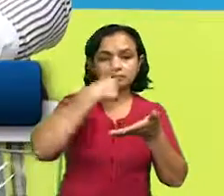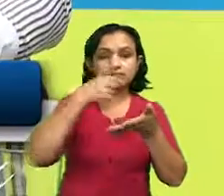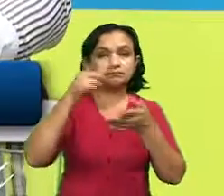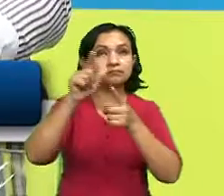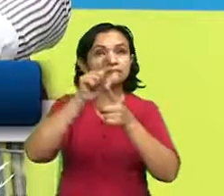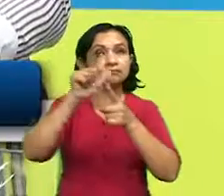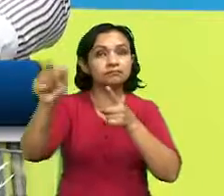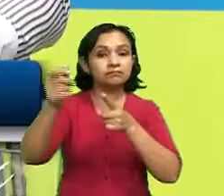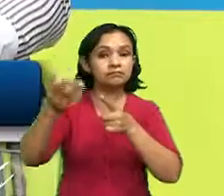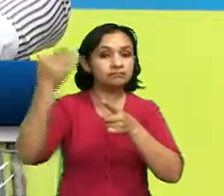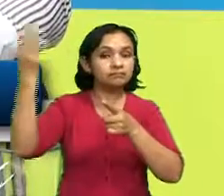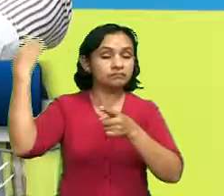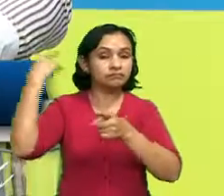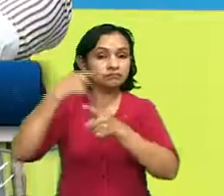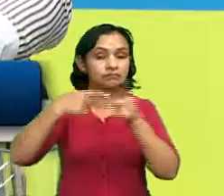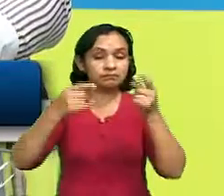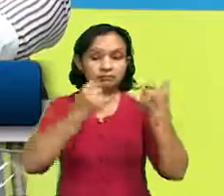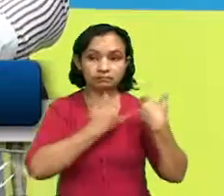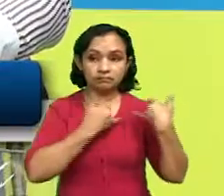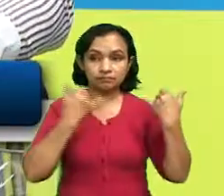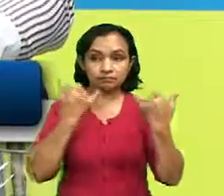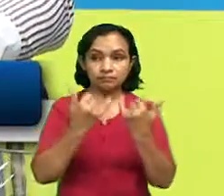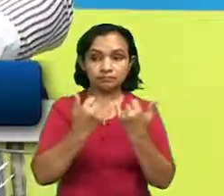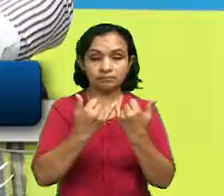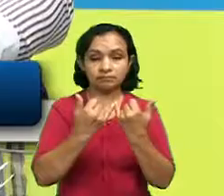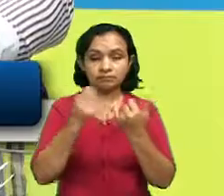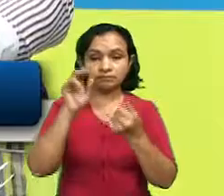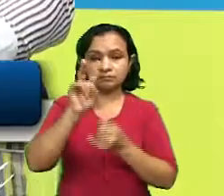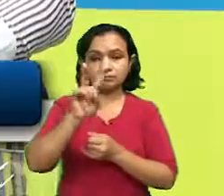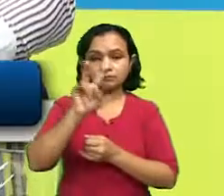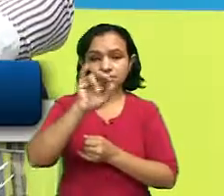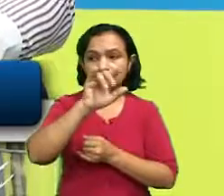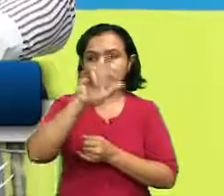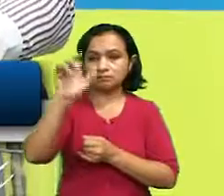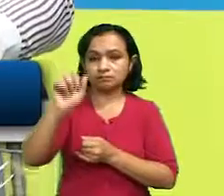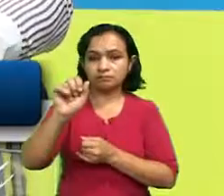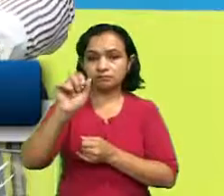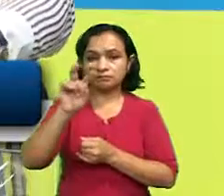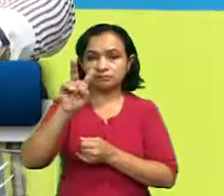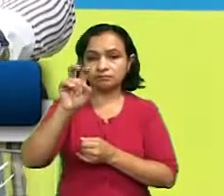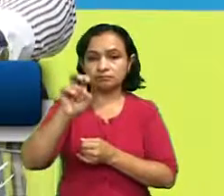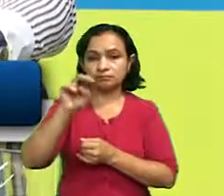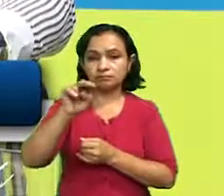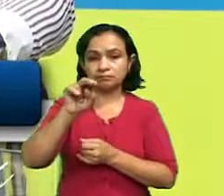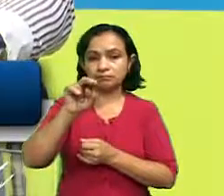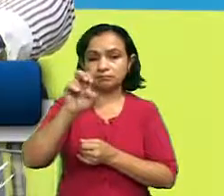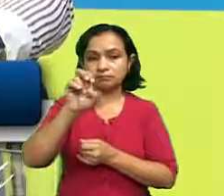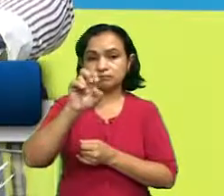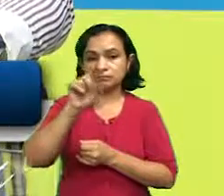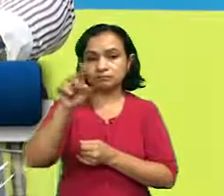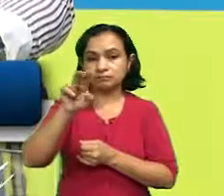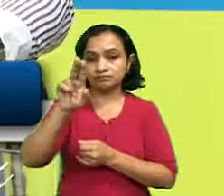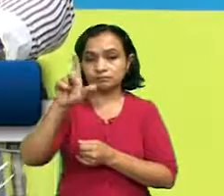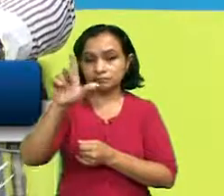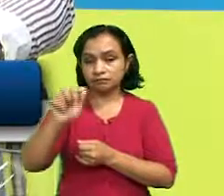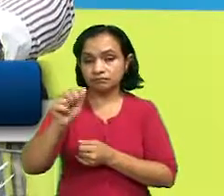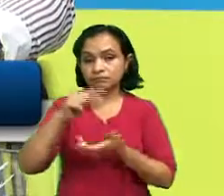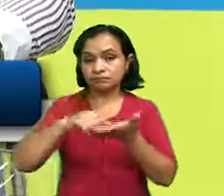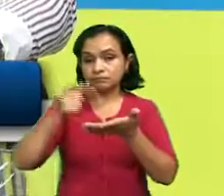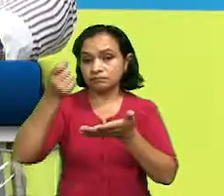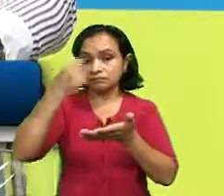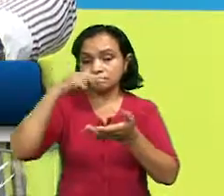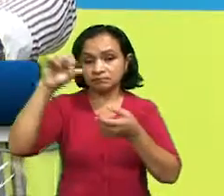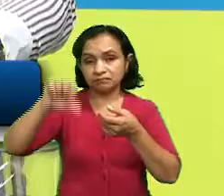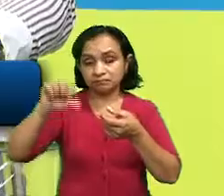mes y medio en el instituto allá por Vía Venezuela. Sí. Precisamente tenían que ver esto de la fármaco